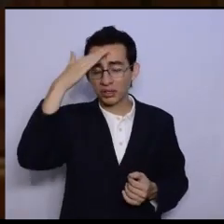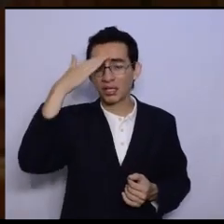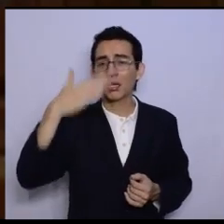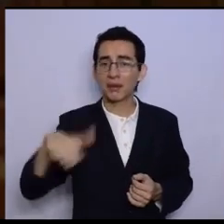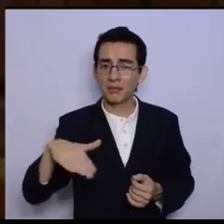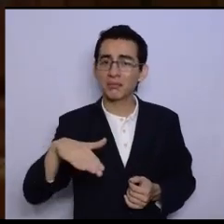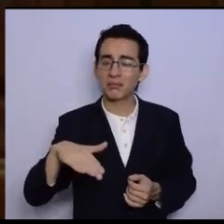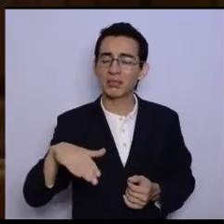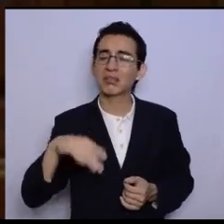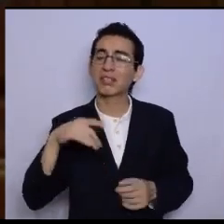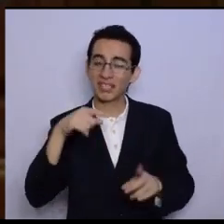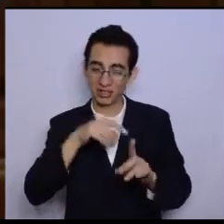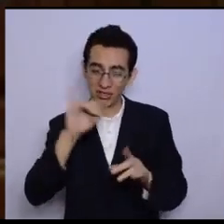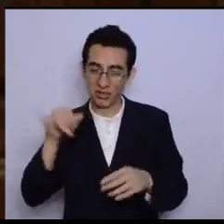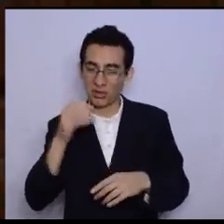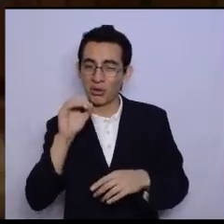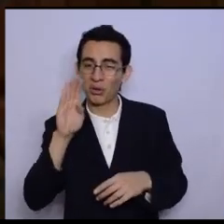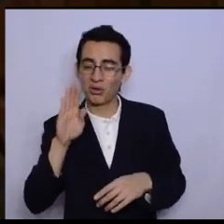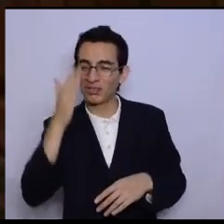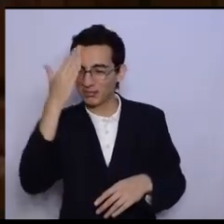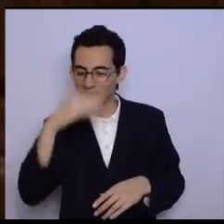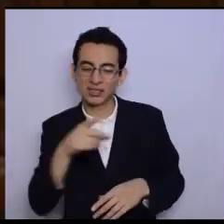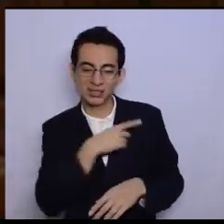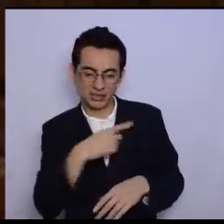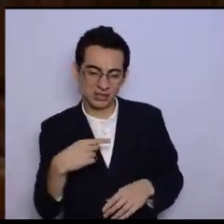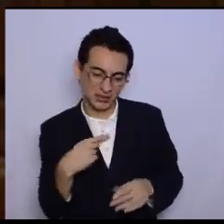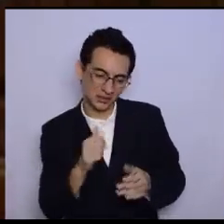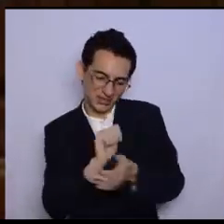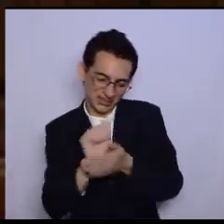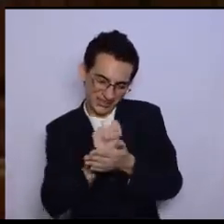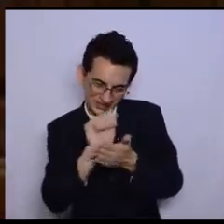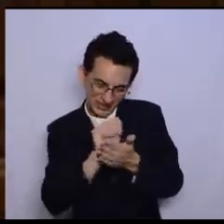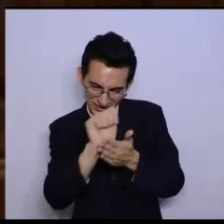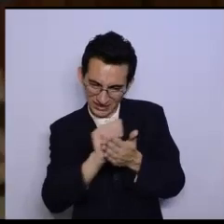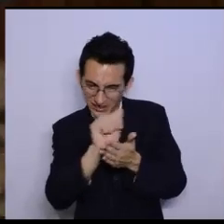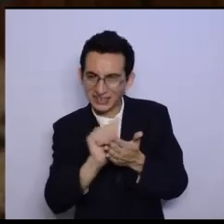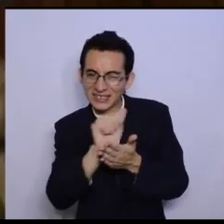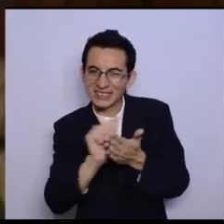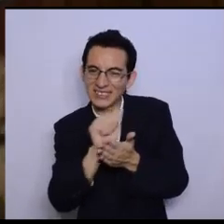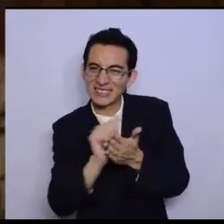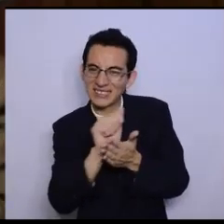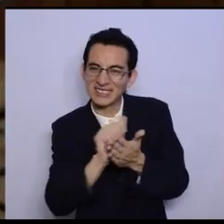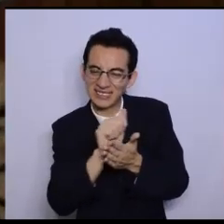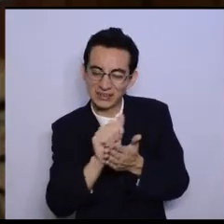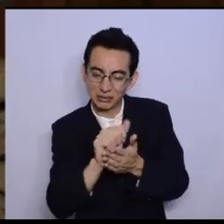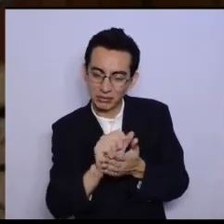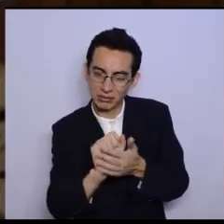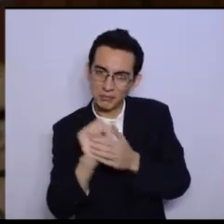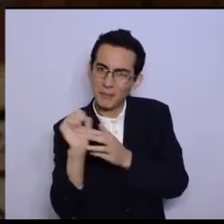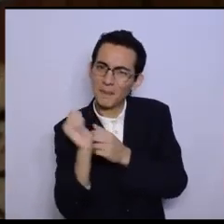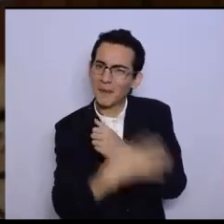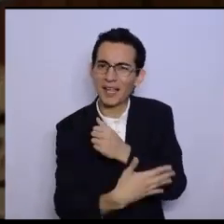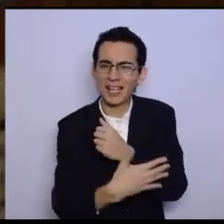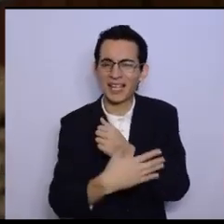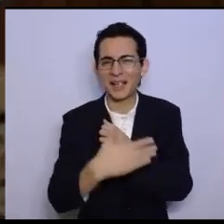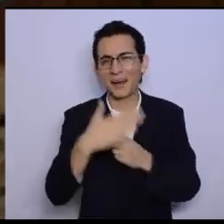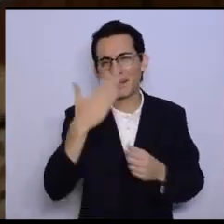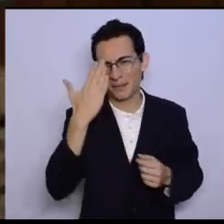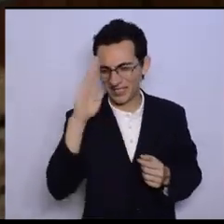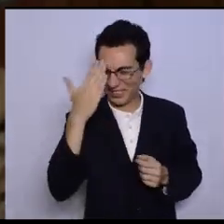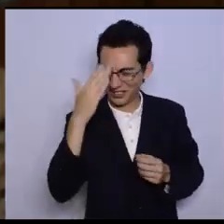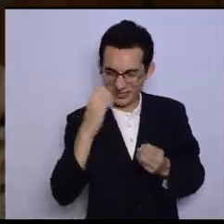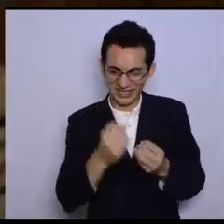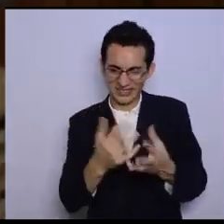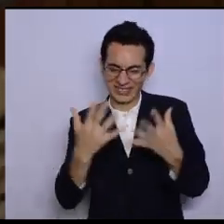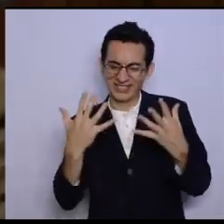¿Eh? También sabía que el oro había que pulirlo de cuando en cuando. Y la Biblia dice, si confesamos nuestros pecados, Él es fiel